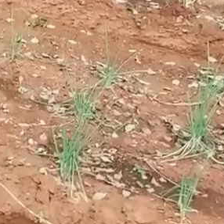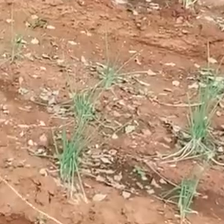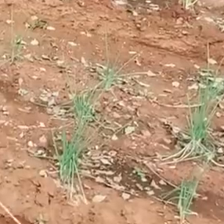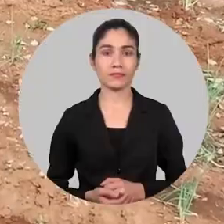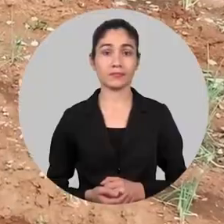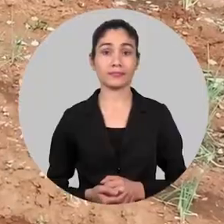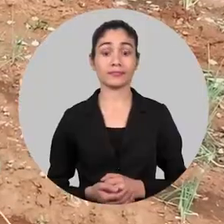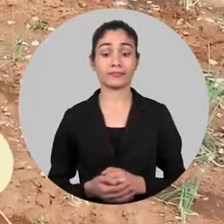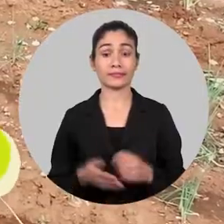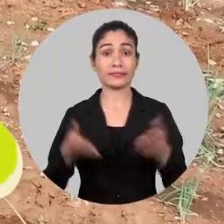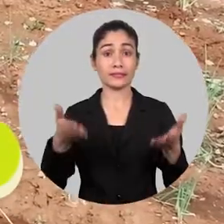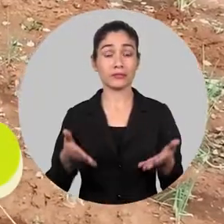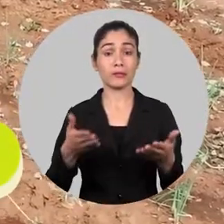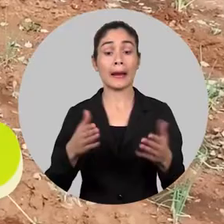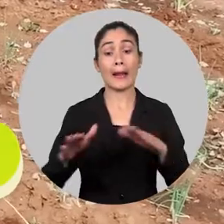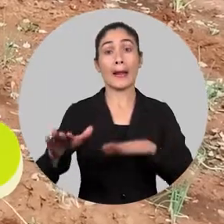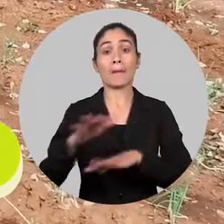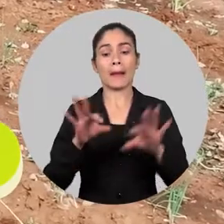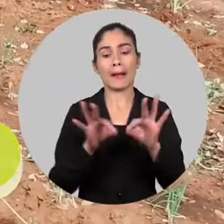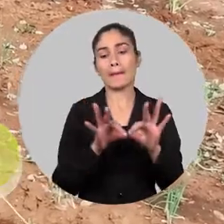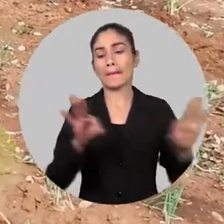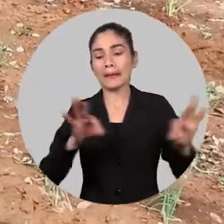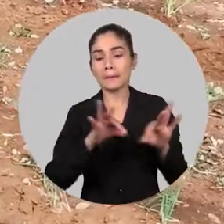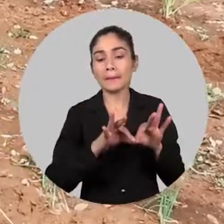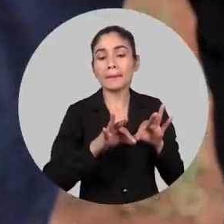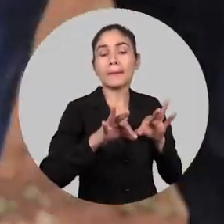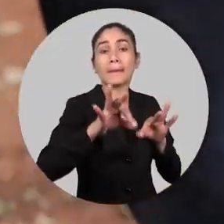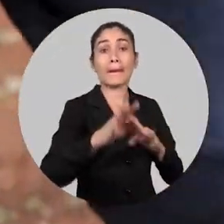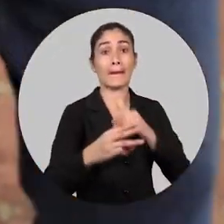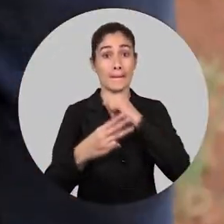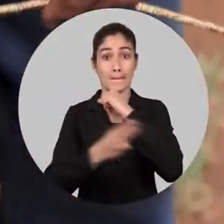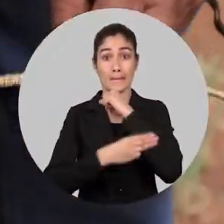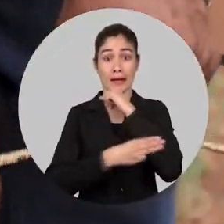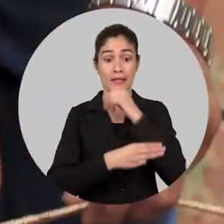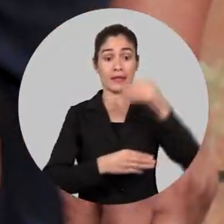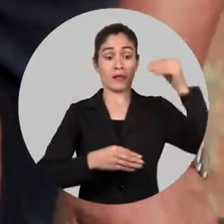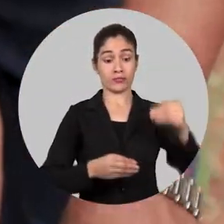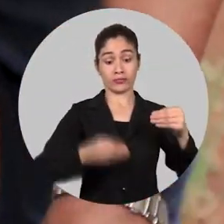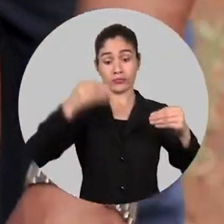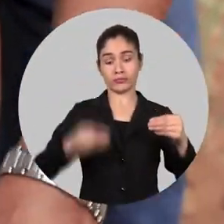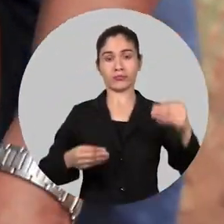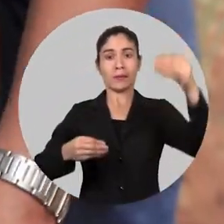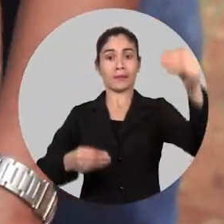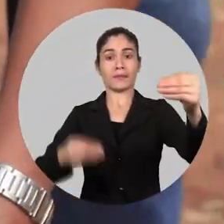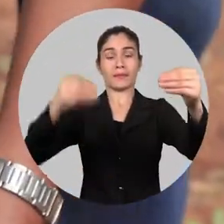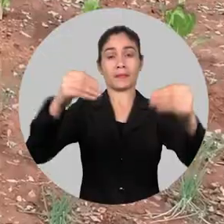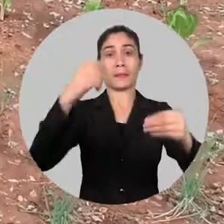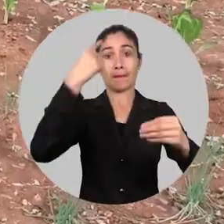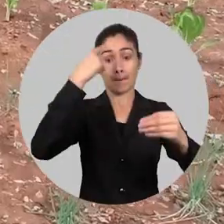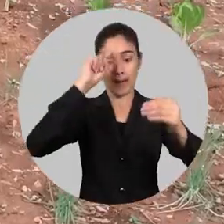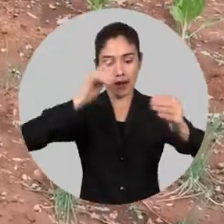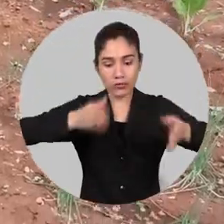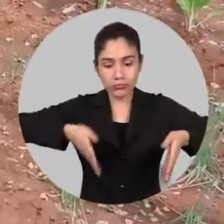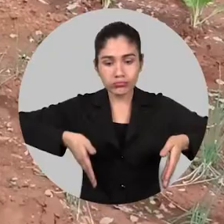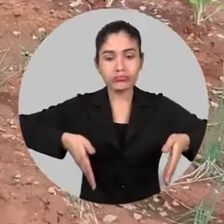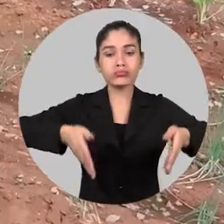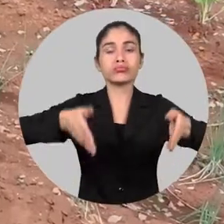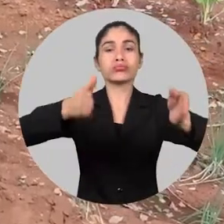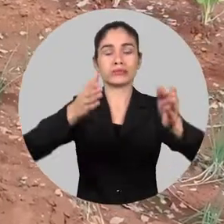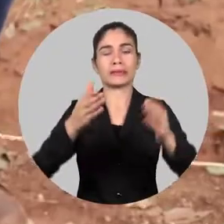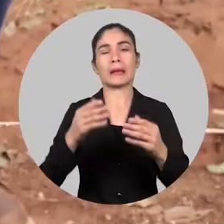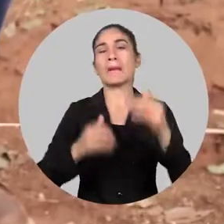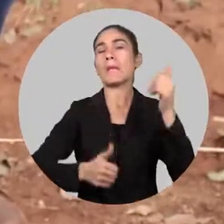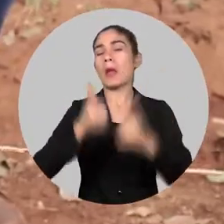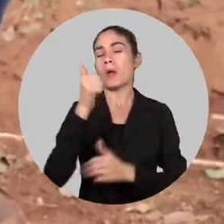Con la medición de tablones. De acuerdo a la medida recomendada,